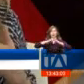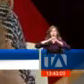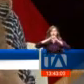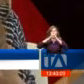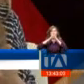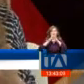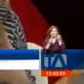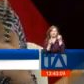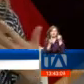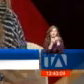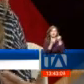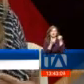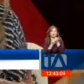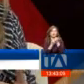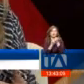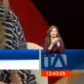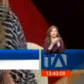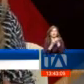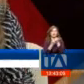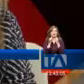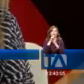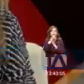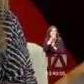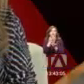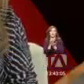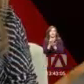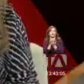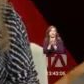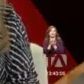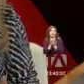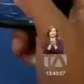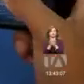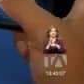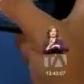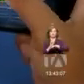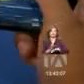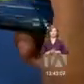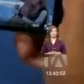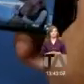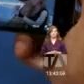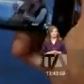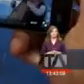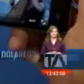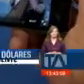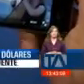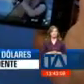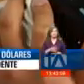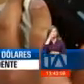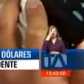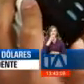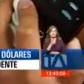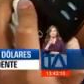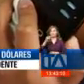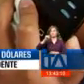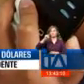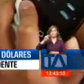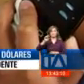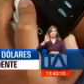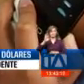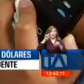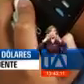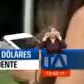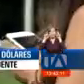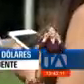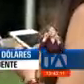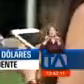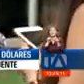un apoyo en la complicada situación económica que se encuentra el país. Además, con esta decisión, la CNT busca convertirse